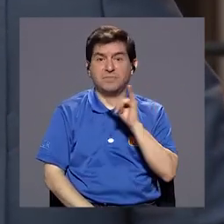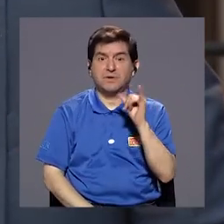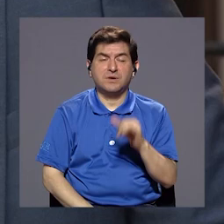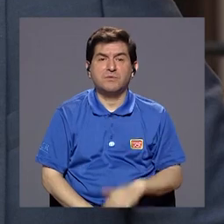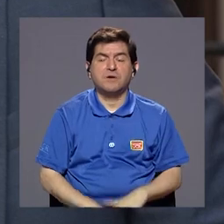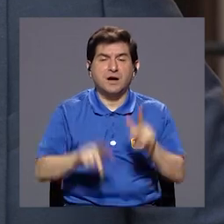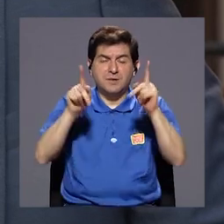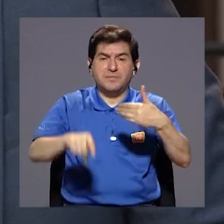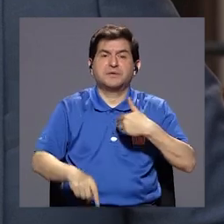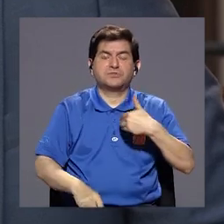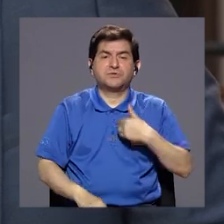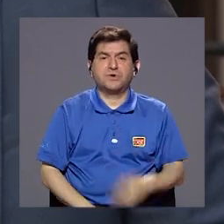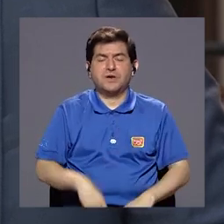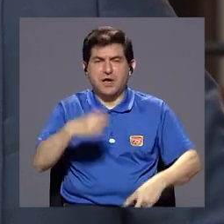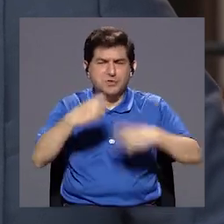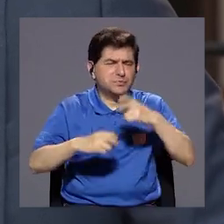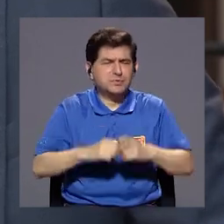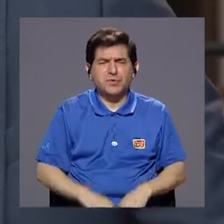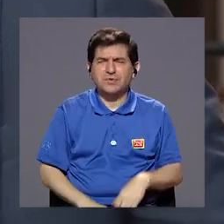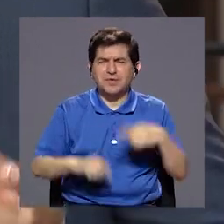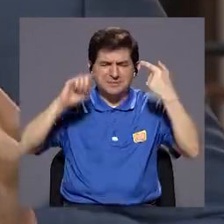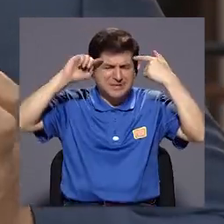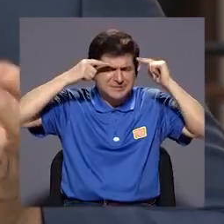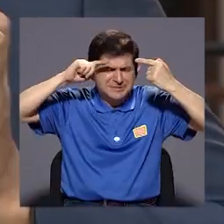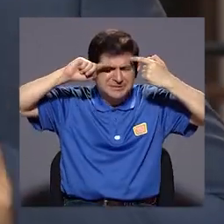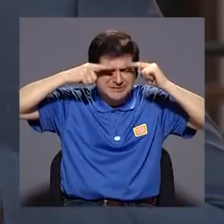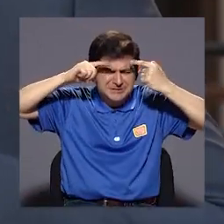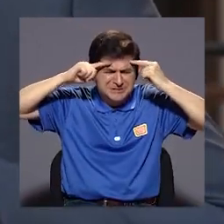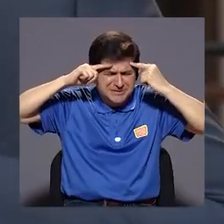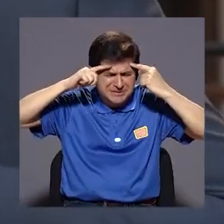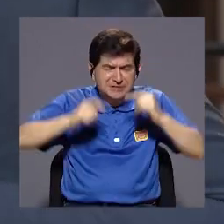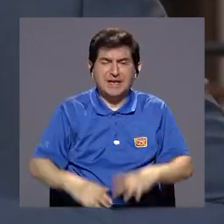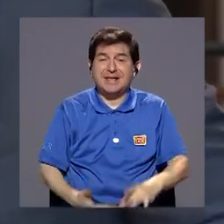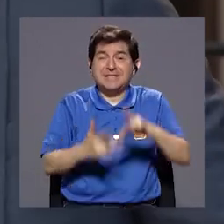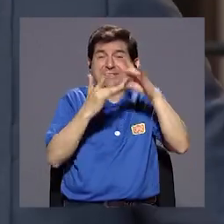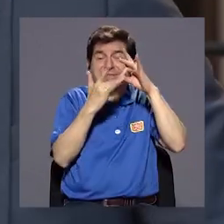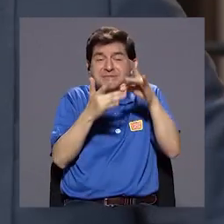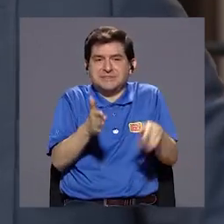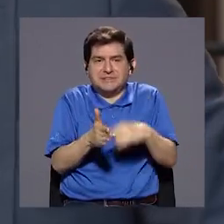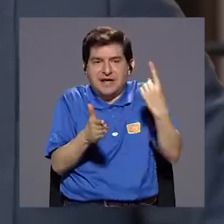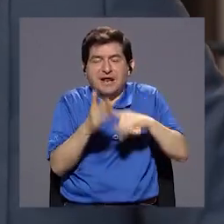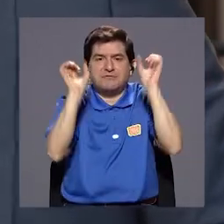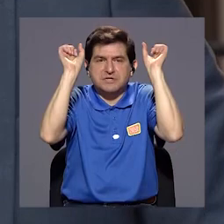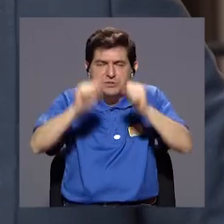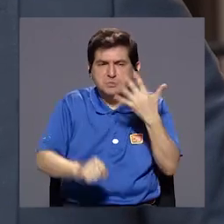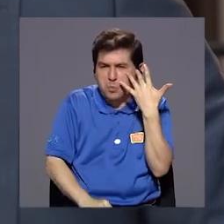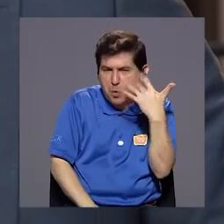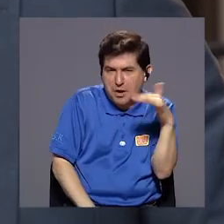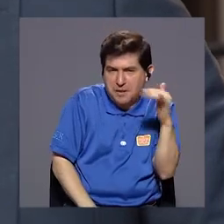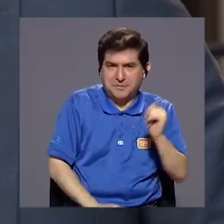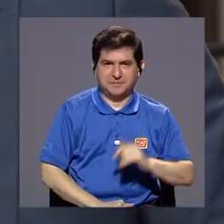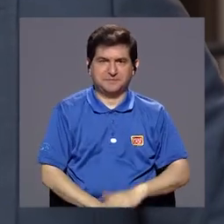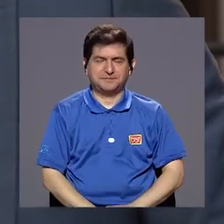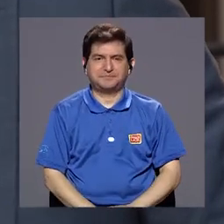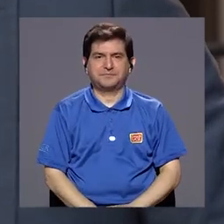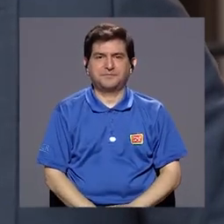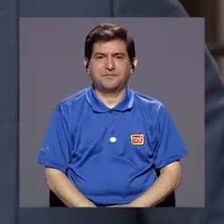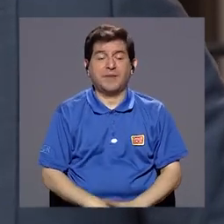También pacientes que tienen crisis migrañosas de tipos muy particulares, a veces se pueden parecer algunas